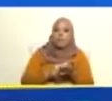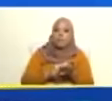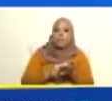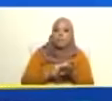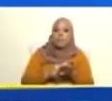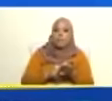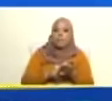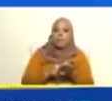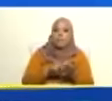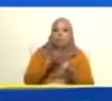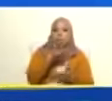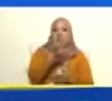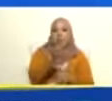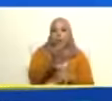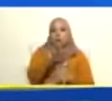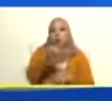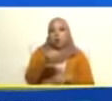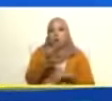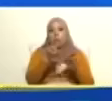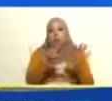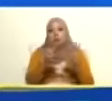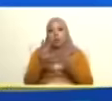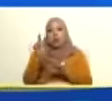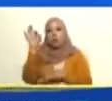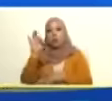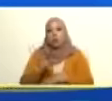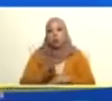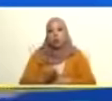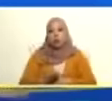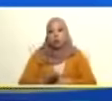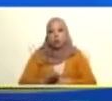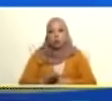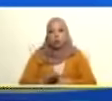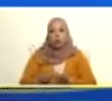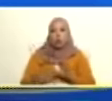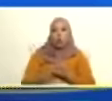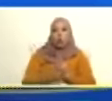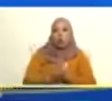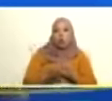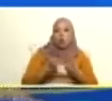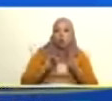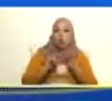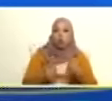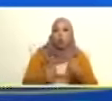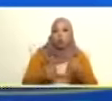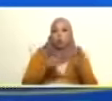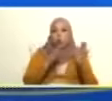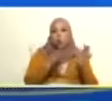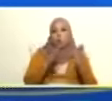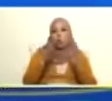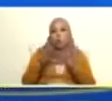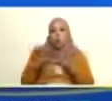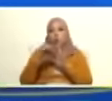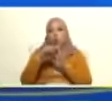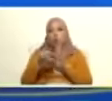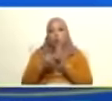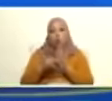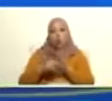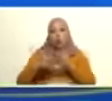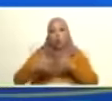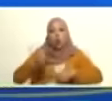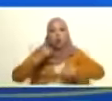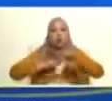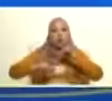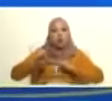era de un 3.73%. Ya con este decreto que ha sido armonizado con las cámaras, las